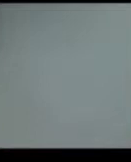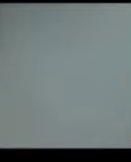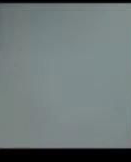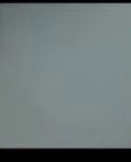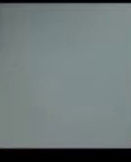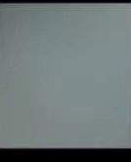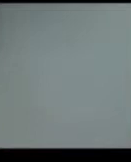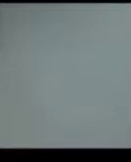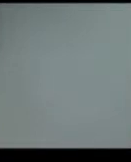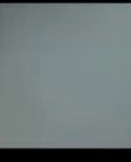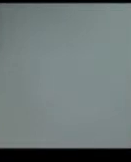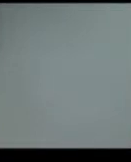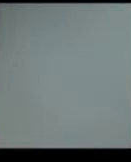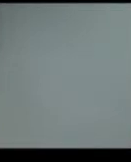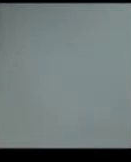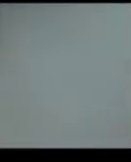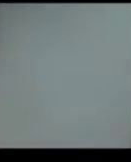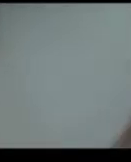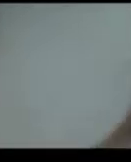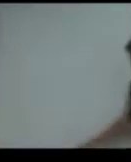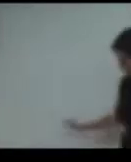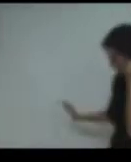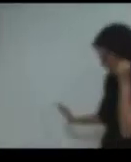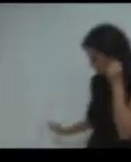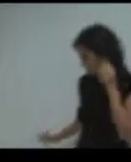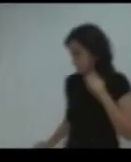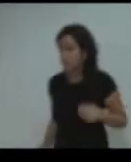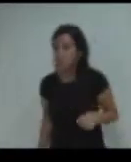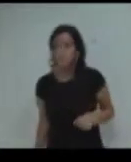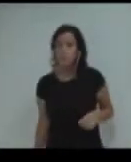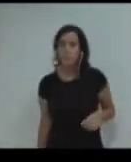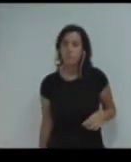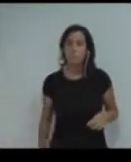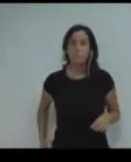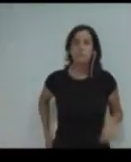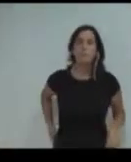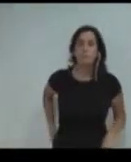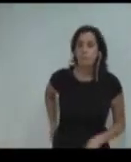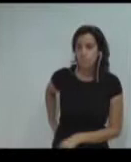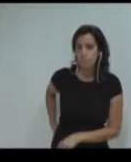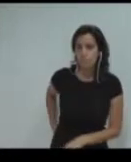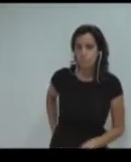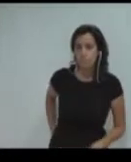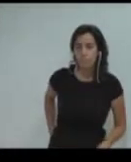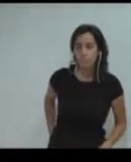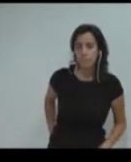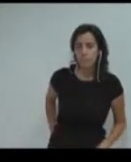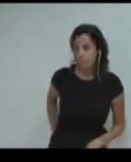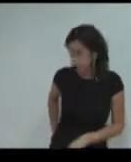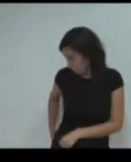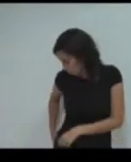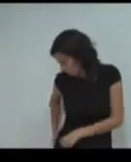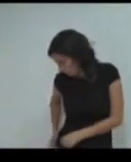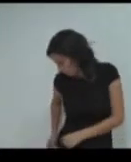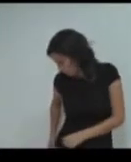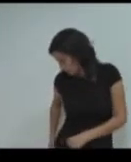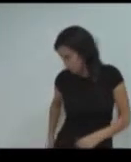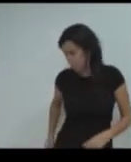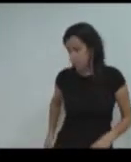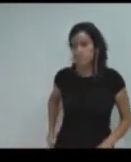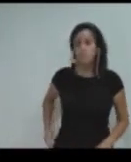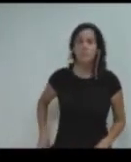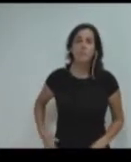hay editores que diseñan documentación. De Adobe hay un montón, creo que